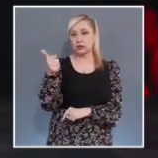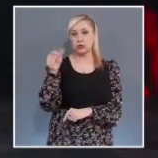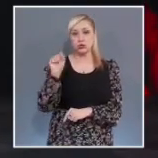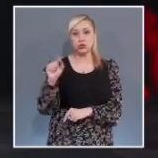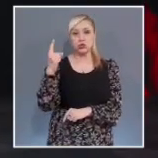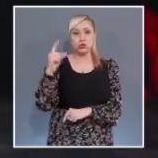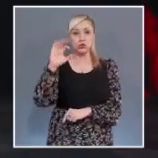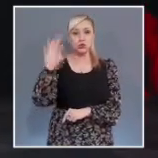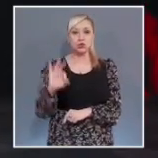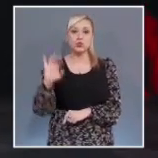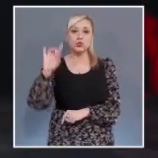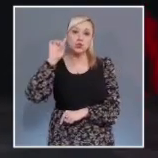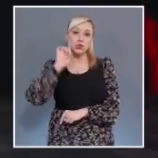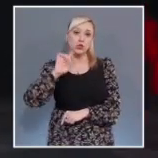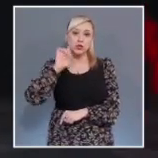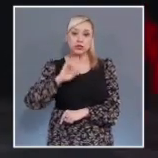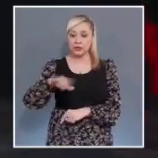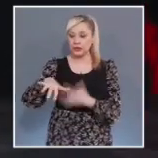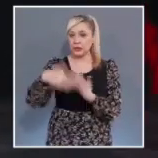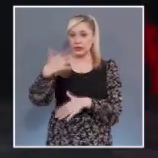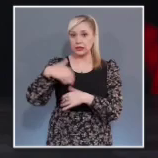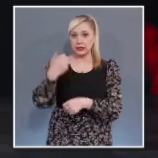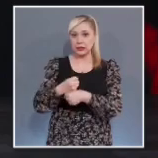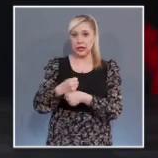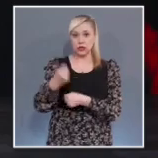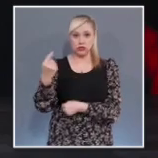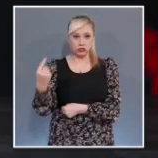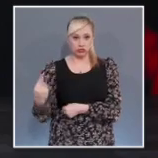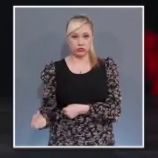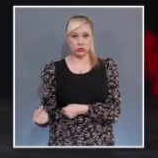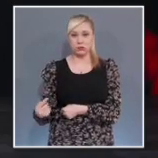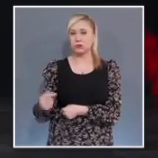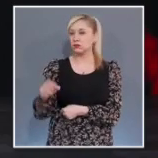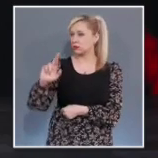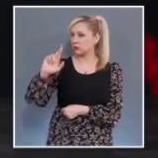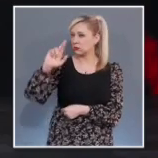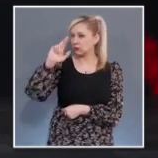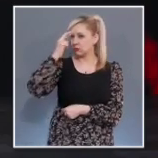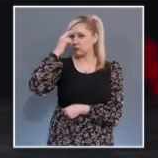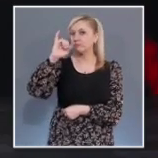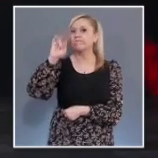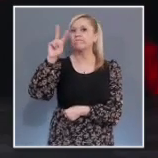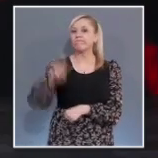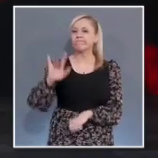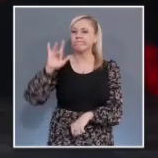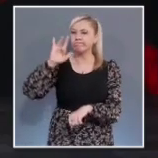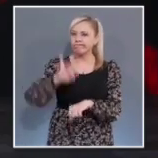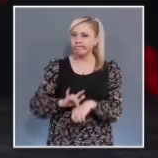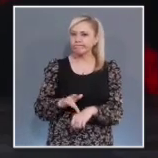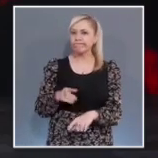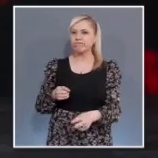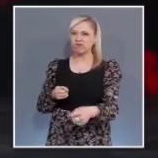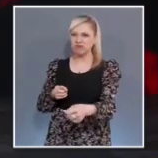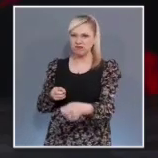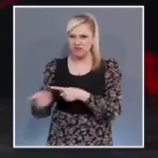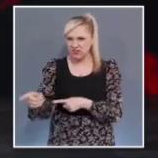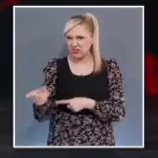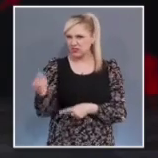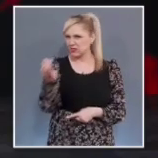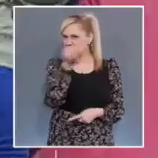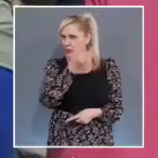15 años ha sufrido algún incidente de violencia, ya sea emocional, física, económica o sexual.